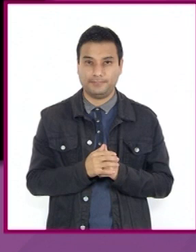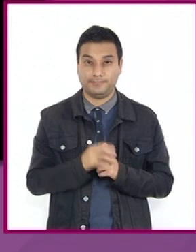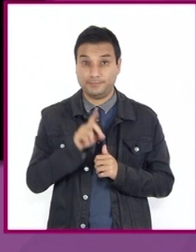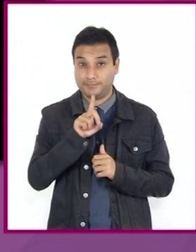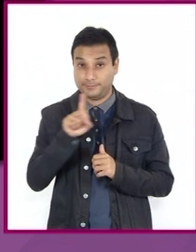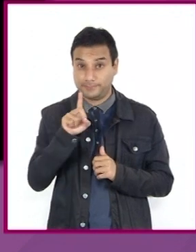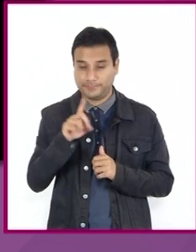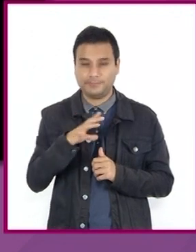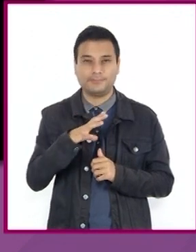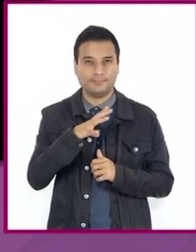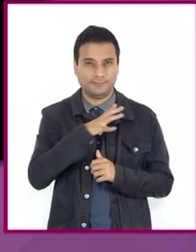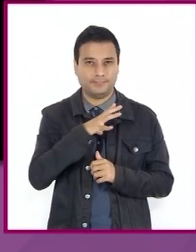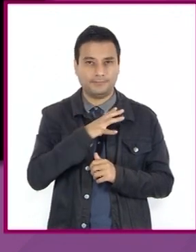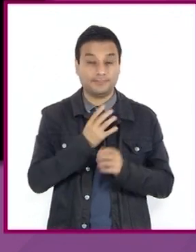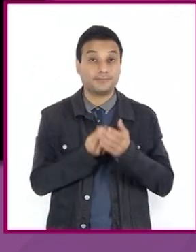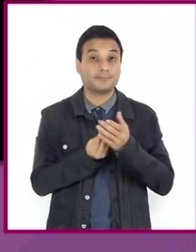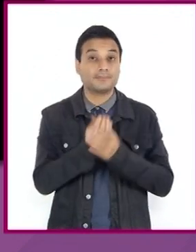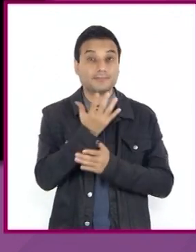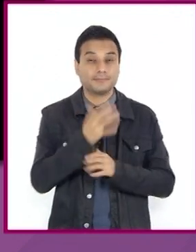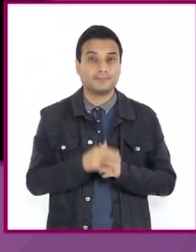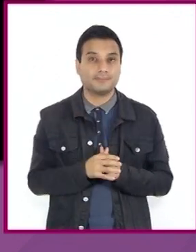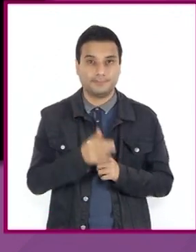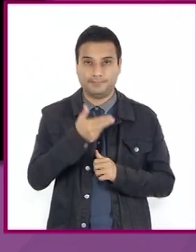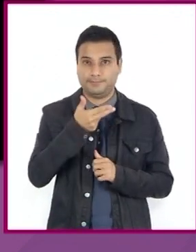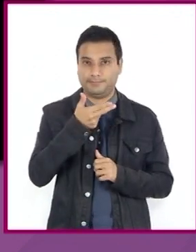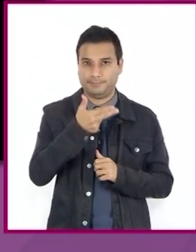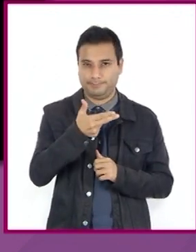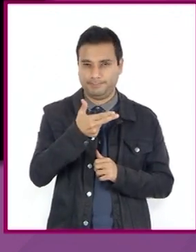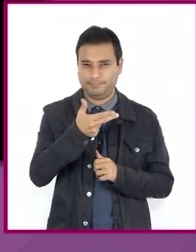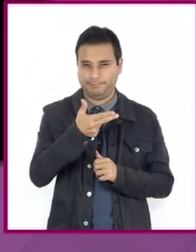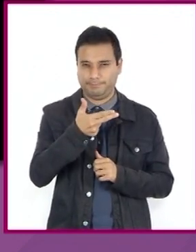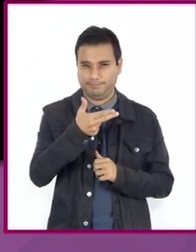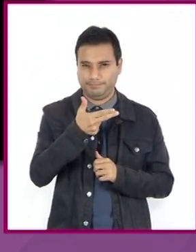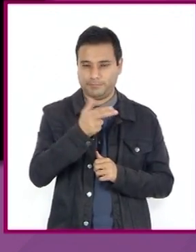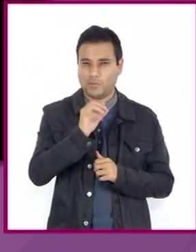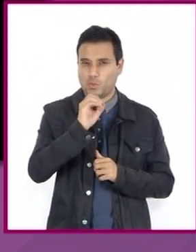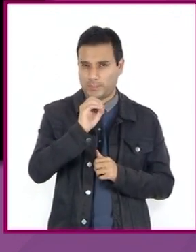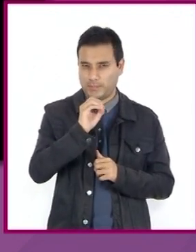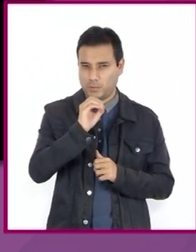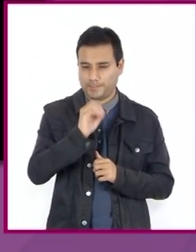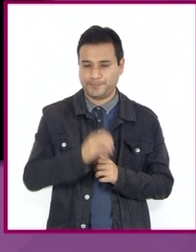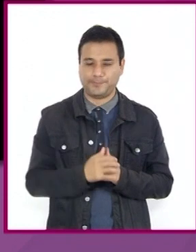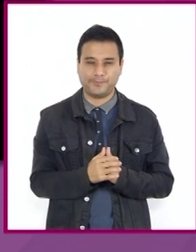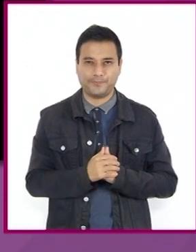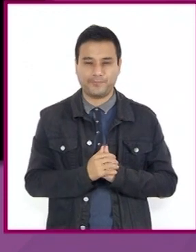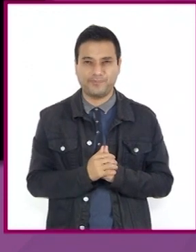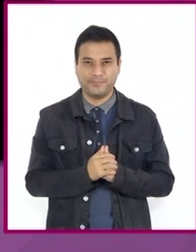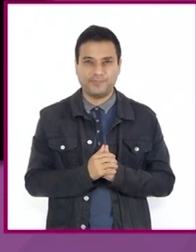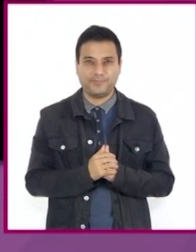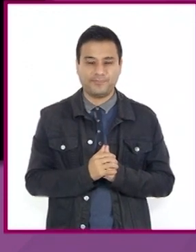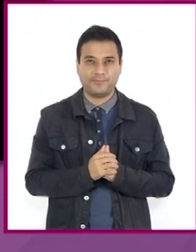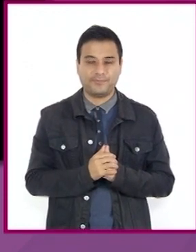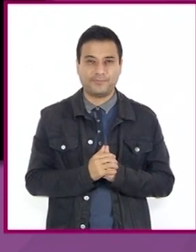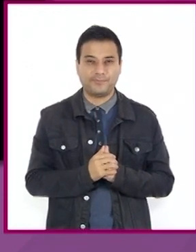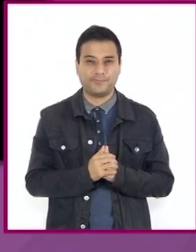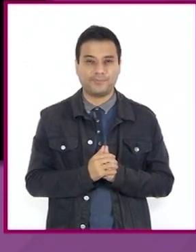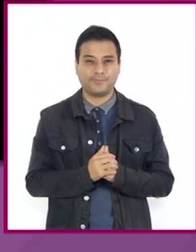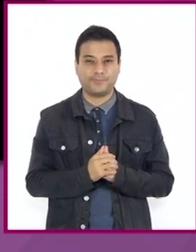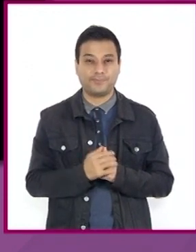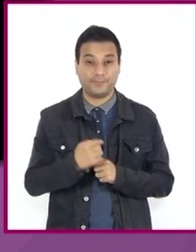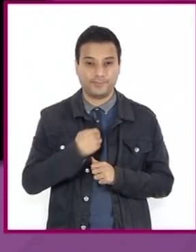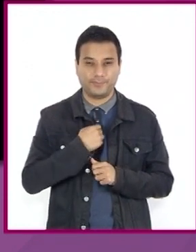derecho tenemos los productos hidrógeno molecular, oxígeno molecular. Entonces queremos que